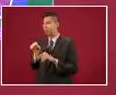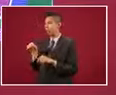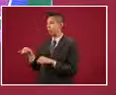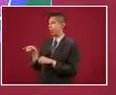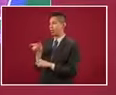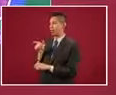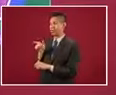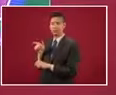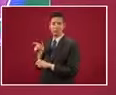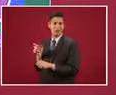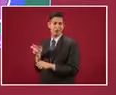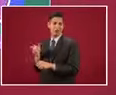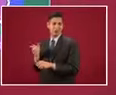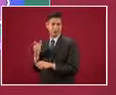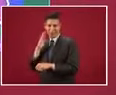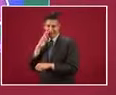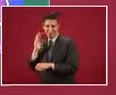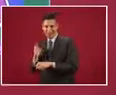a la delincuencia